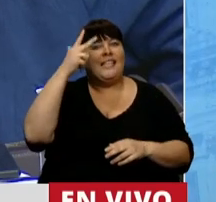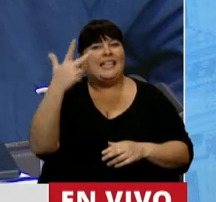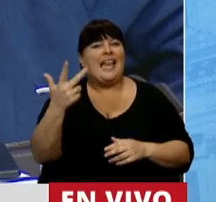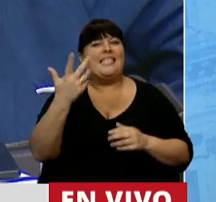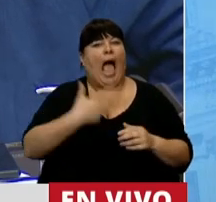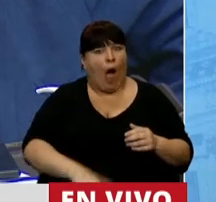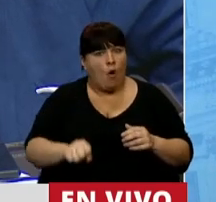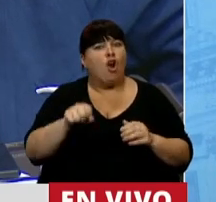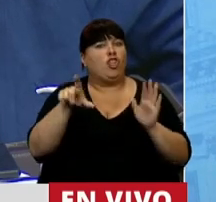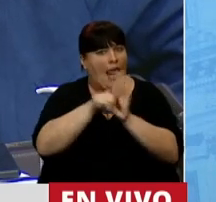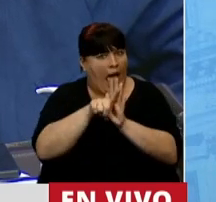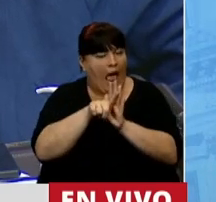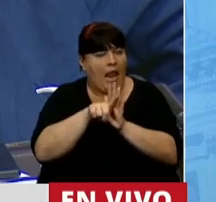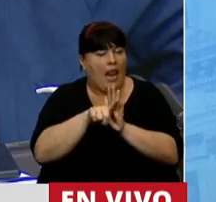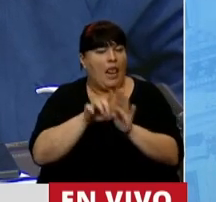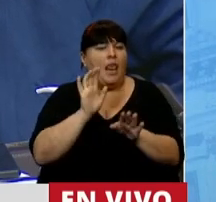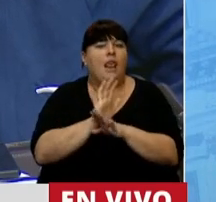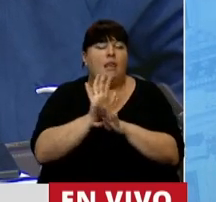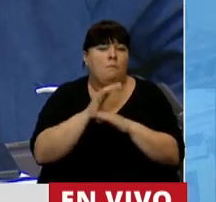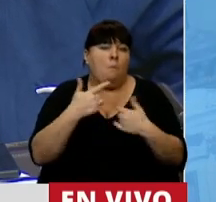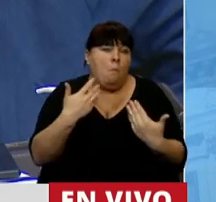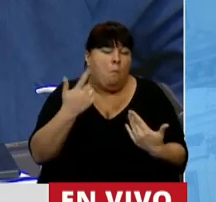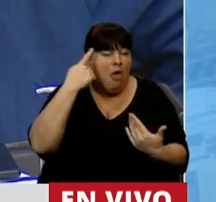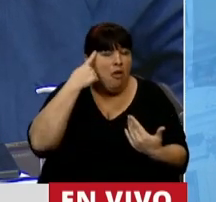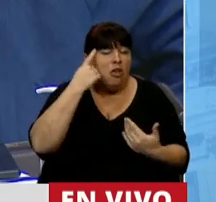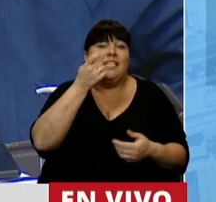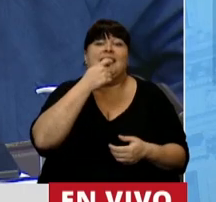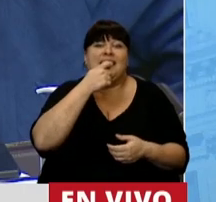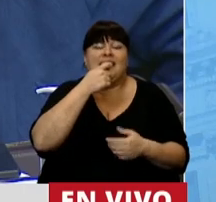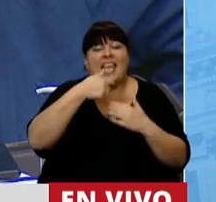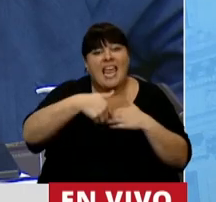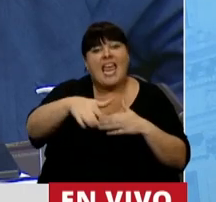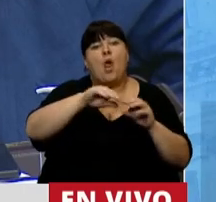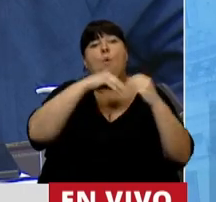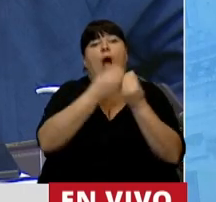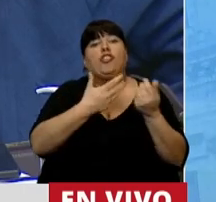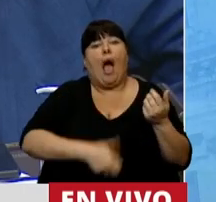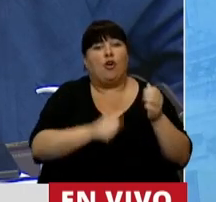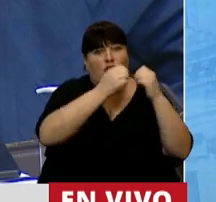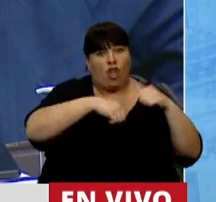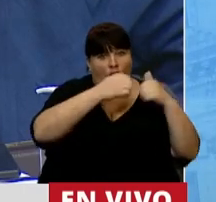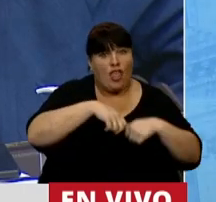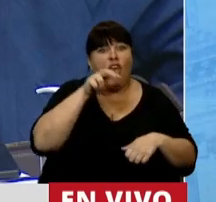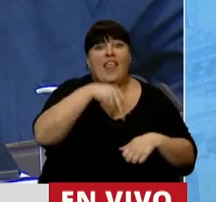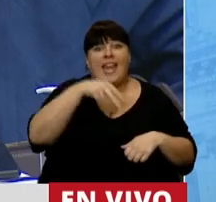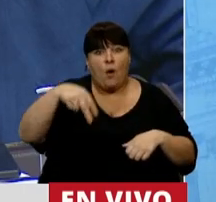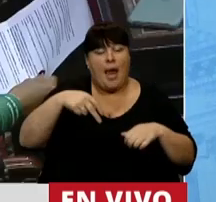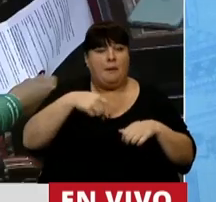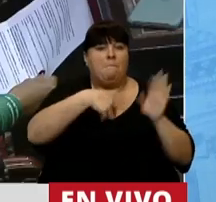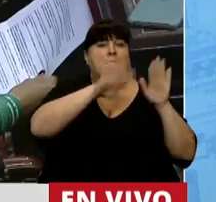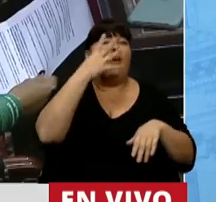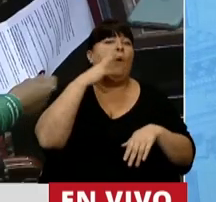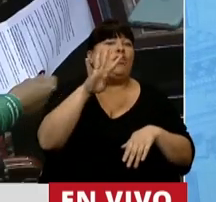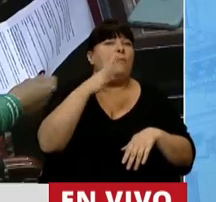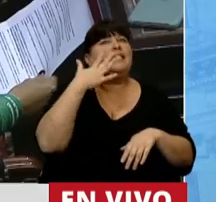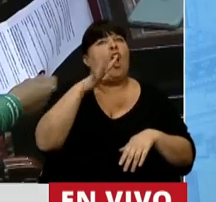883 abortos legales, lo que nos permite prever que si lo proyectamos en la cantidad de abortos ilegales, en la provincia de Neuquén tenemos más de